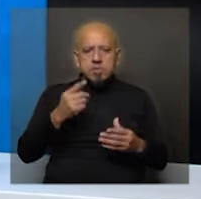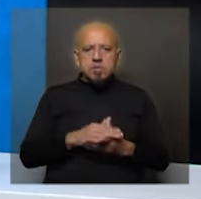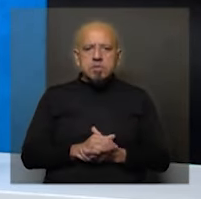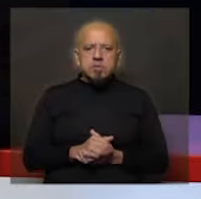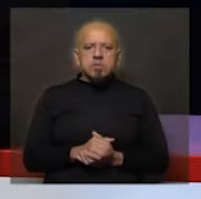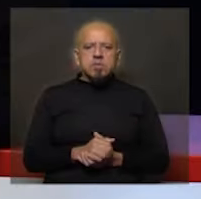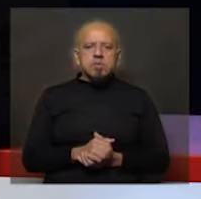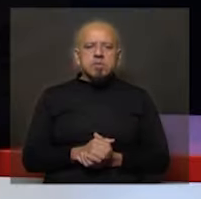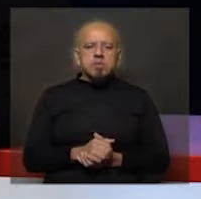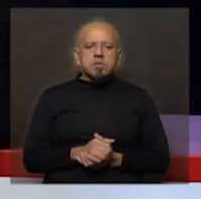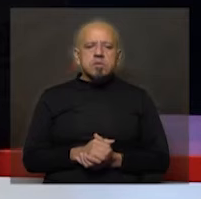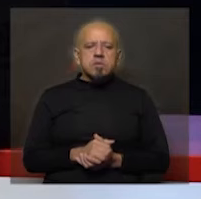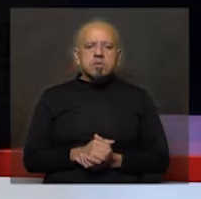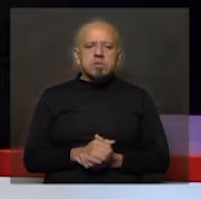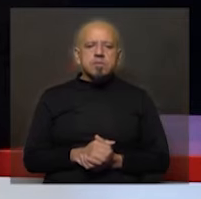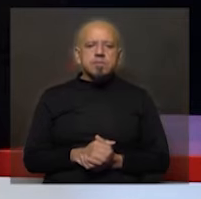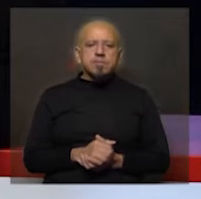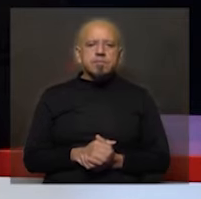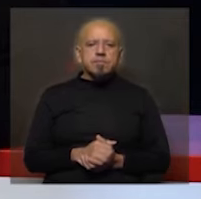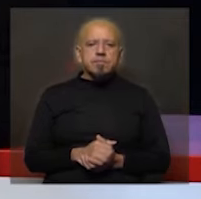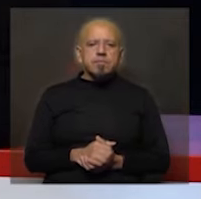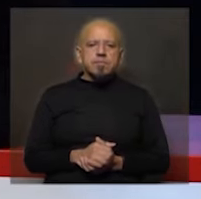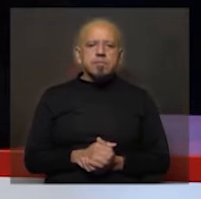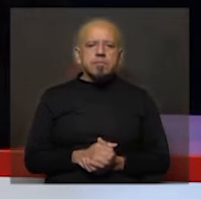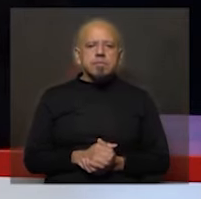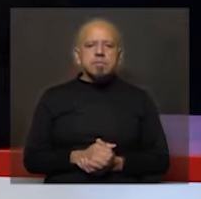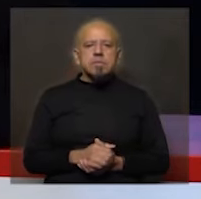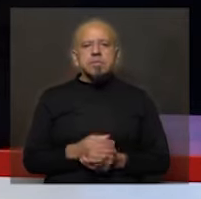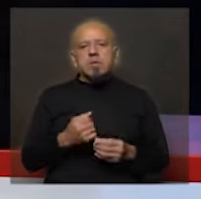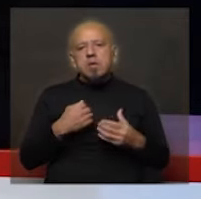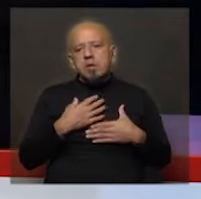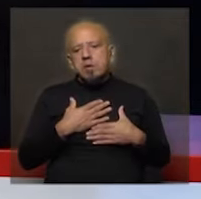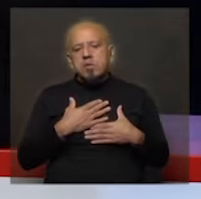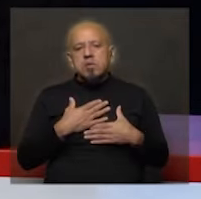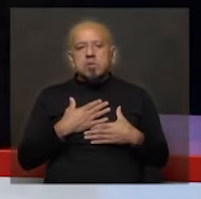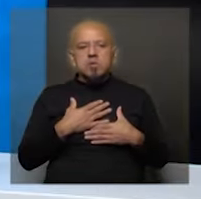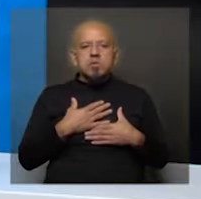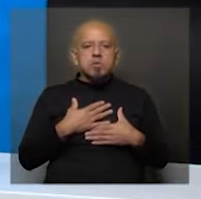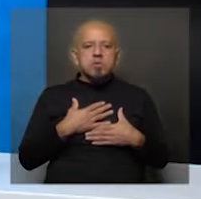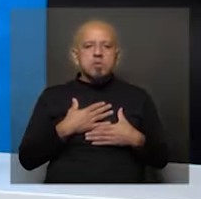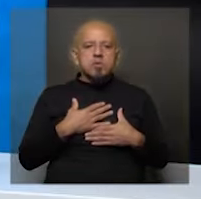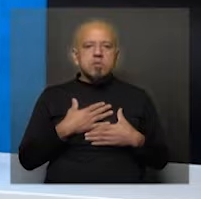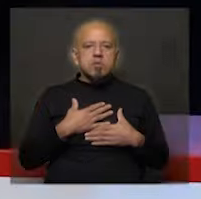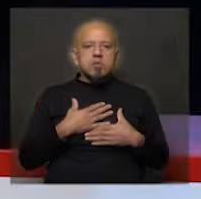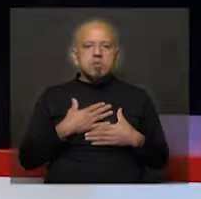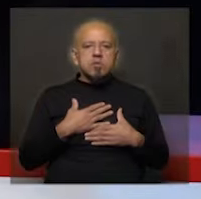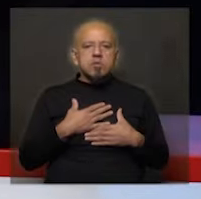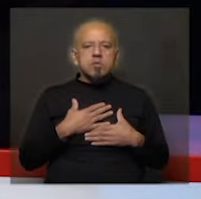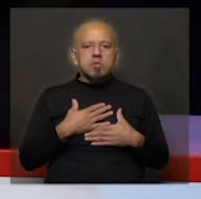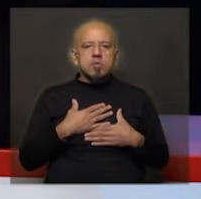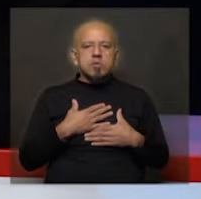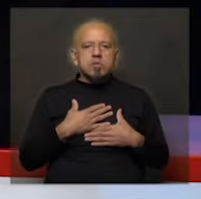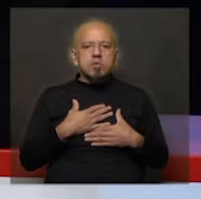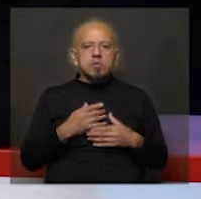eso yo creo que el quiero creer que sí quiero creer que sí que la nuev generaciones Y vos decí que no no no seas